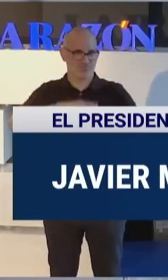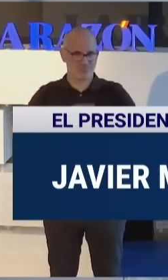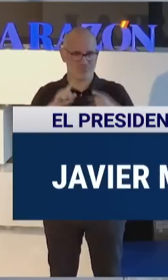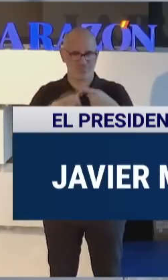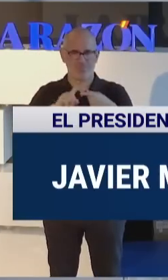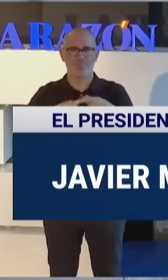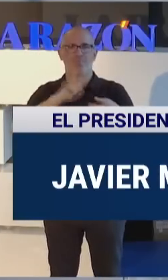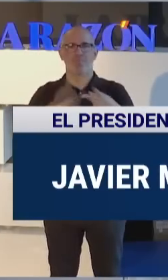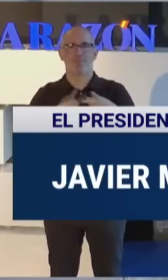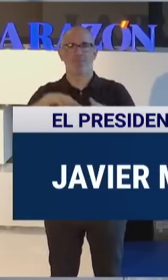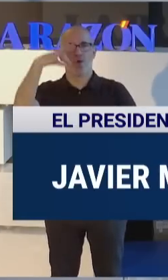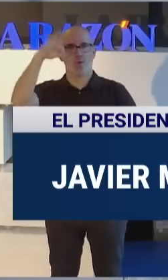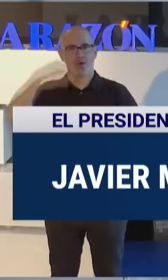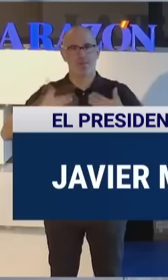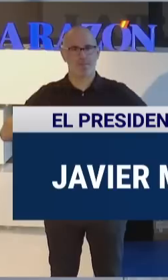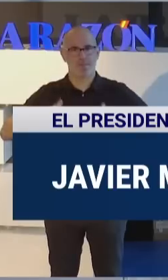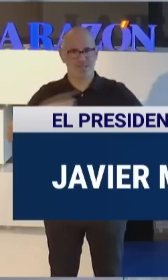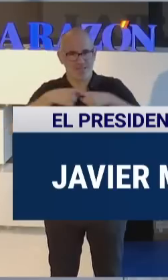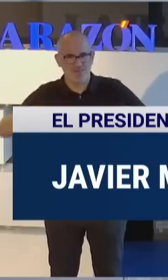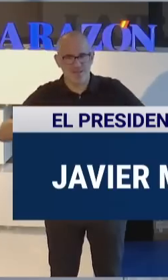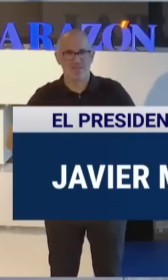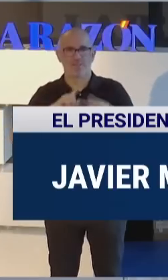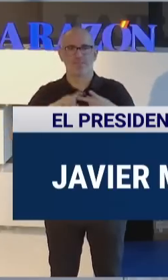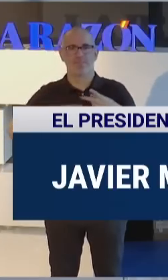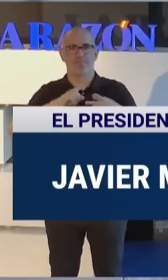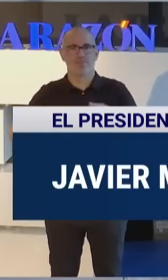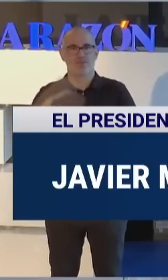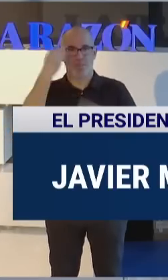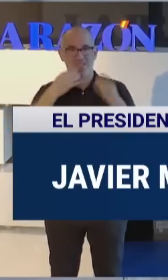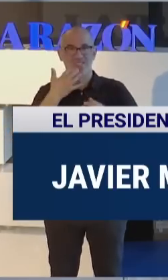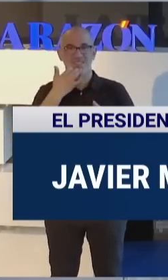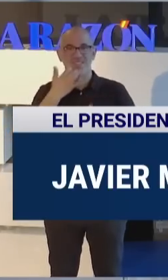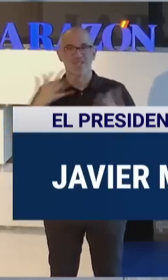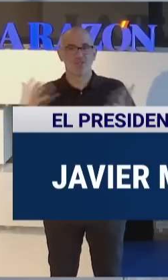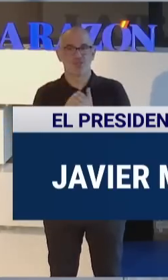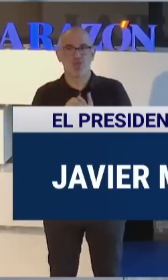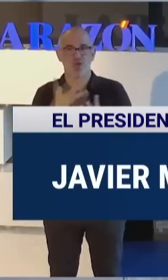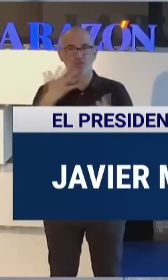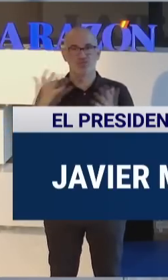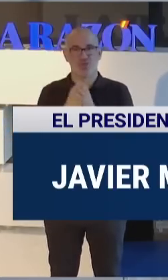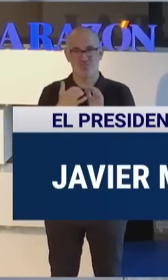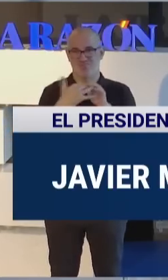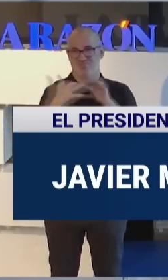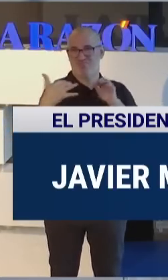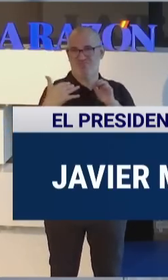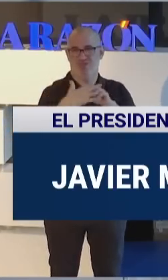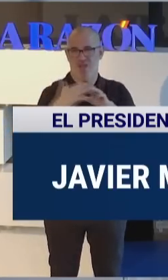único, digamos, que se viste distinto. Piensen que cuando hay un gol festeja todo el equipo del otro lado y el arquero está